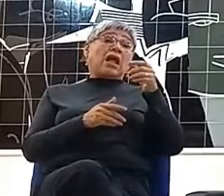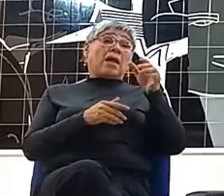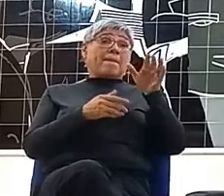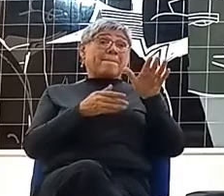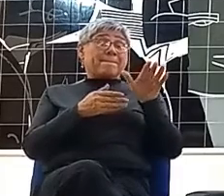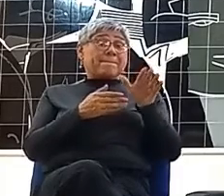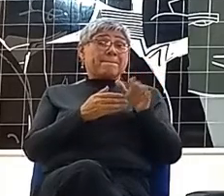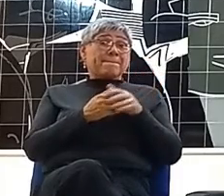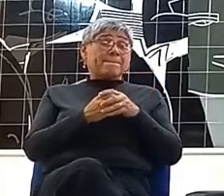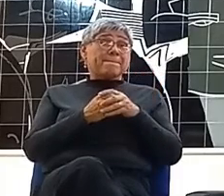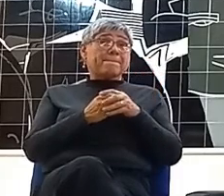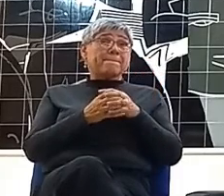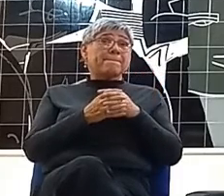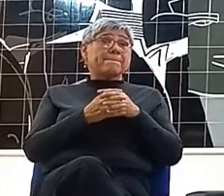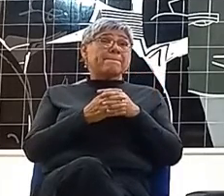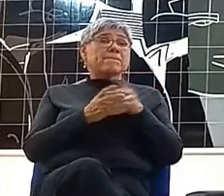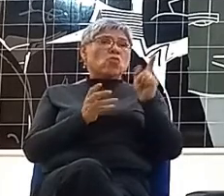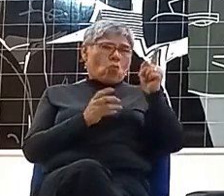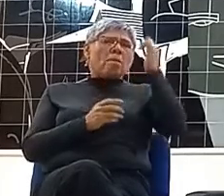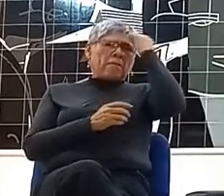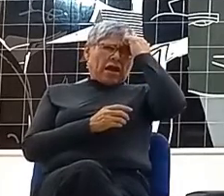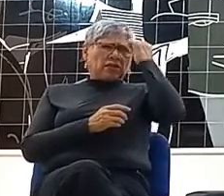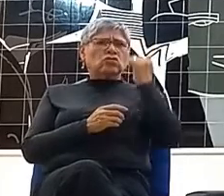política en mi secundaria, ¿sí?,